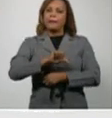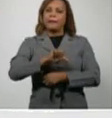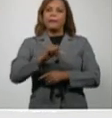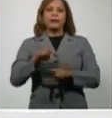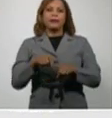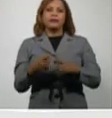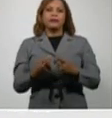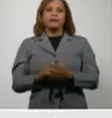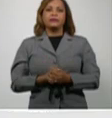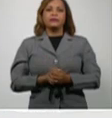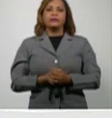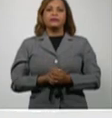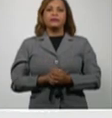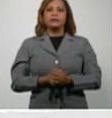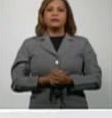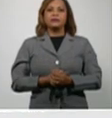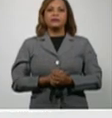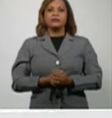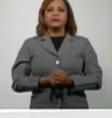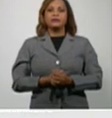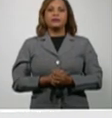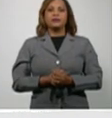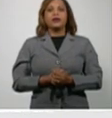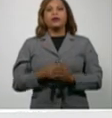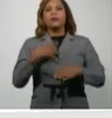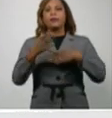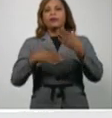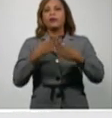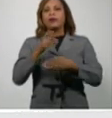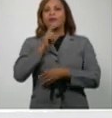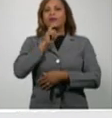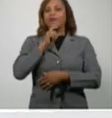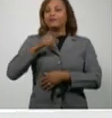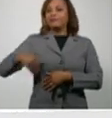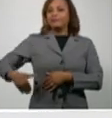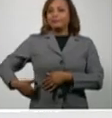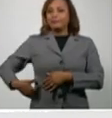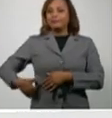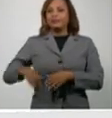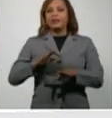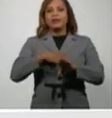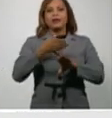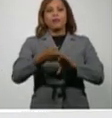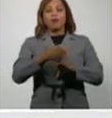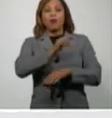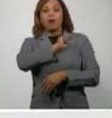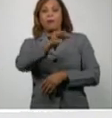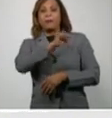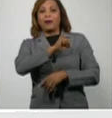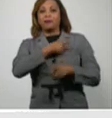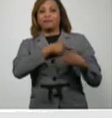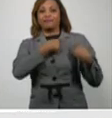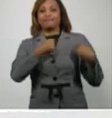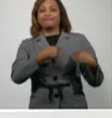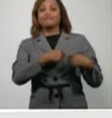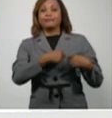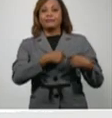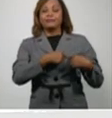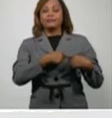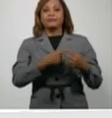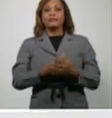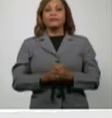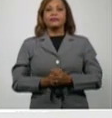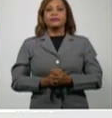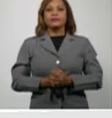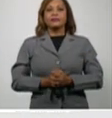la administración de aminas, posteriormente hace una parada cardiorrespiratoria, para lo cual